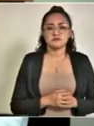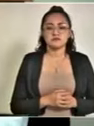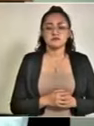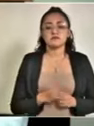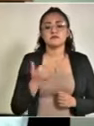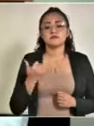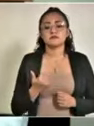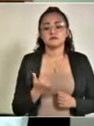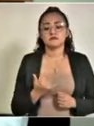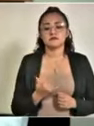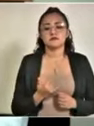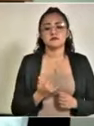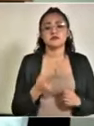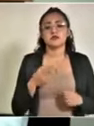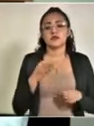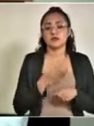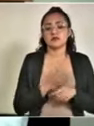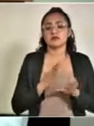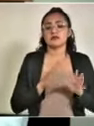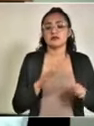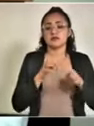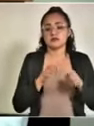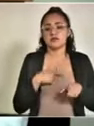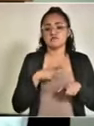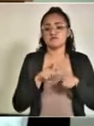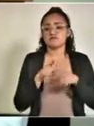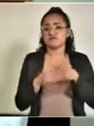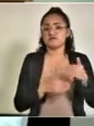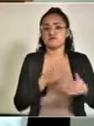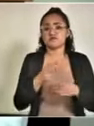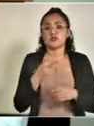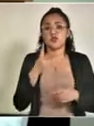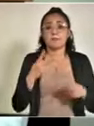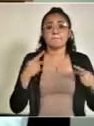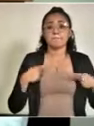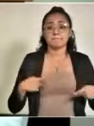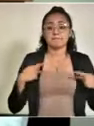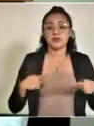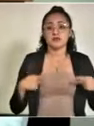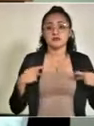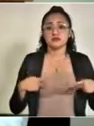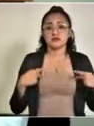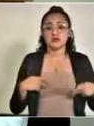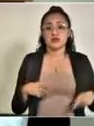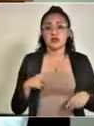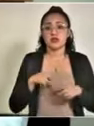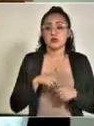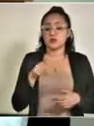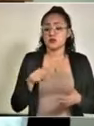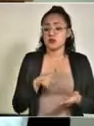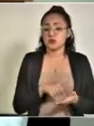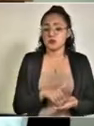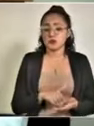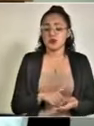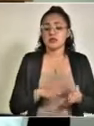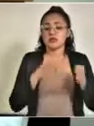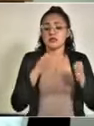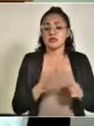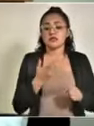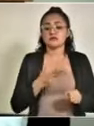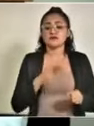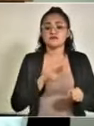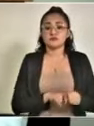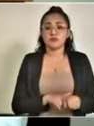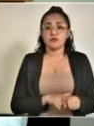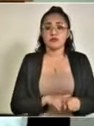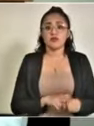y se está dando seguimiento a las 2 personas en instalaciones que están